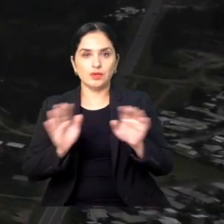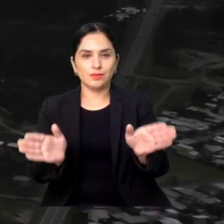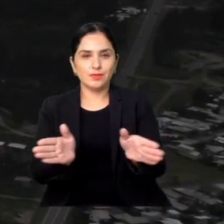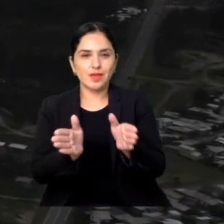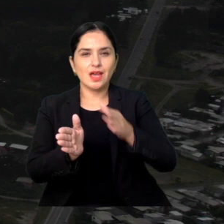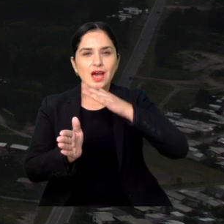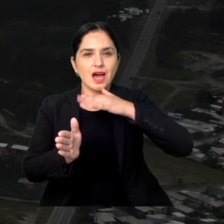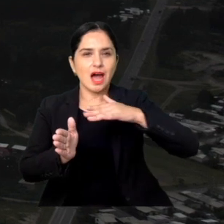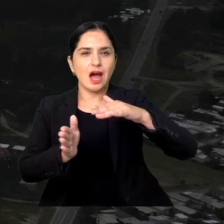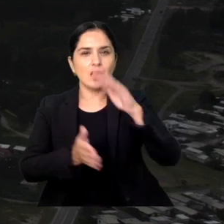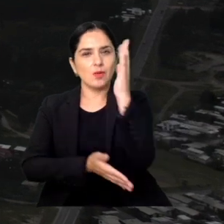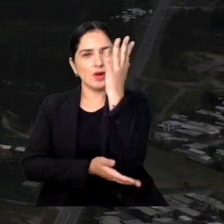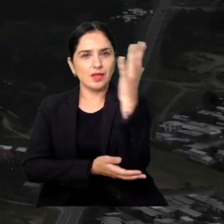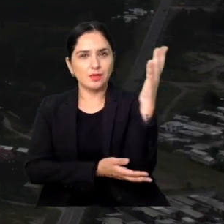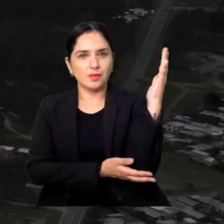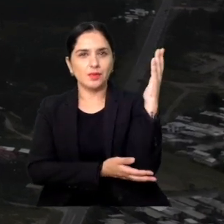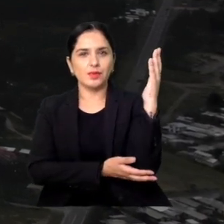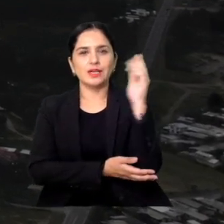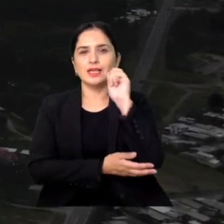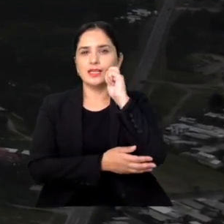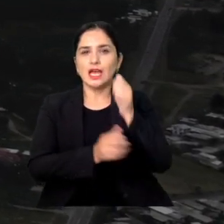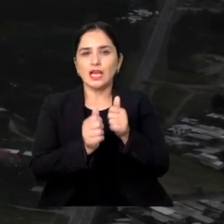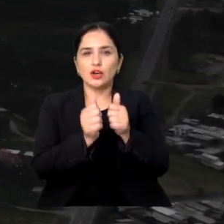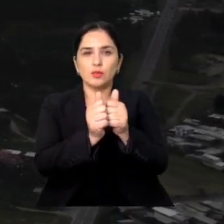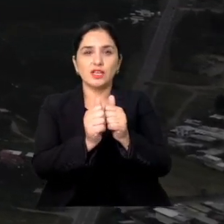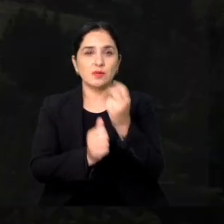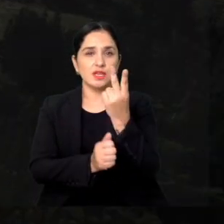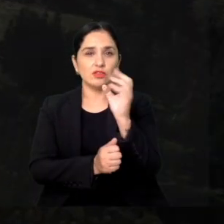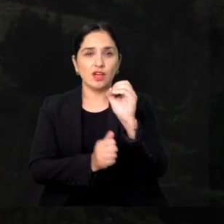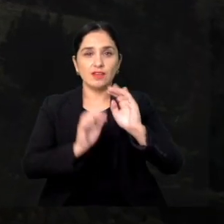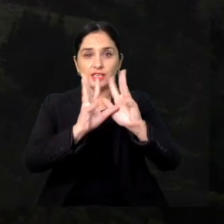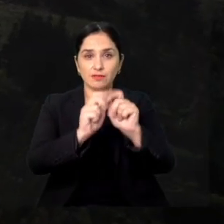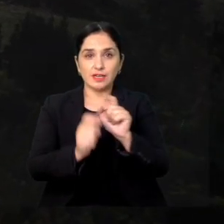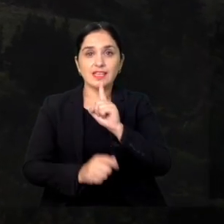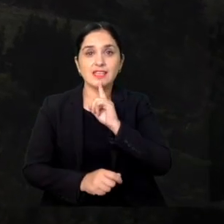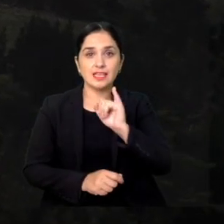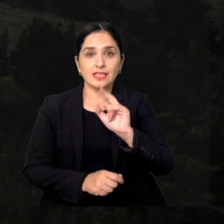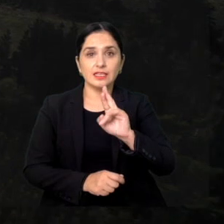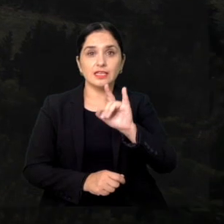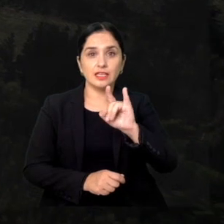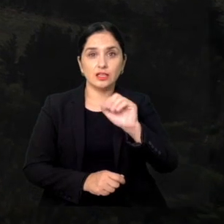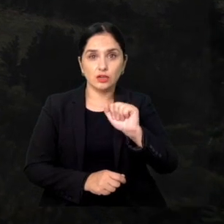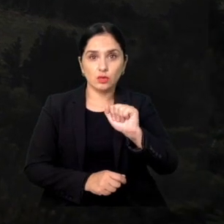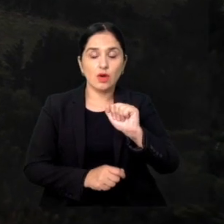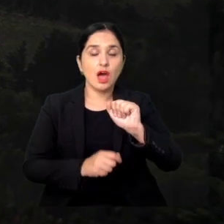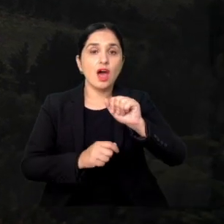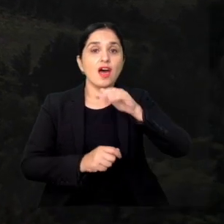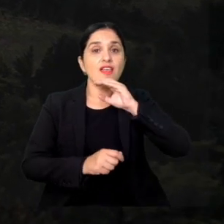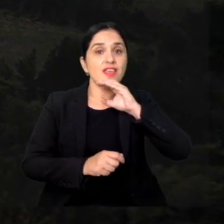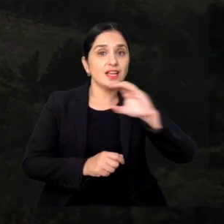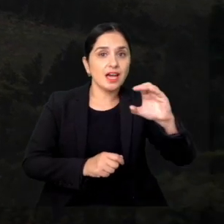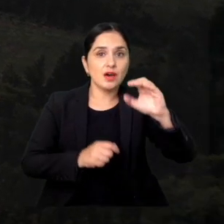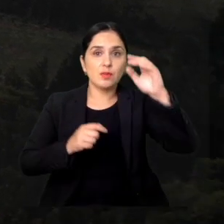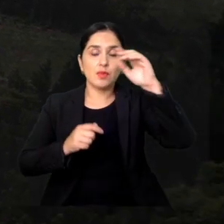El proyecto Restaurando Aguas y Bosque de la Quemapu consiste en el acompañamiento a 20 familias de Tirúa, que son familias